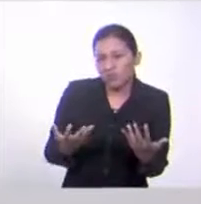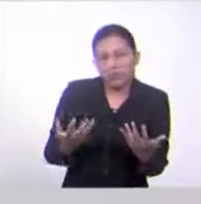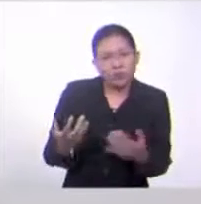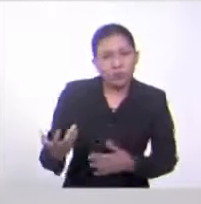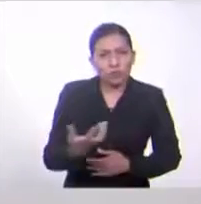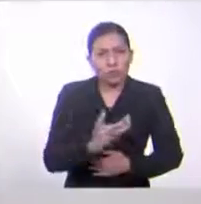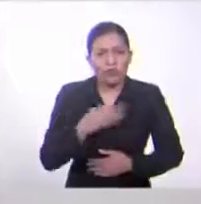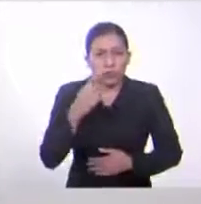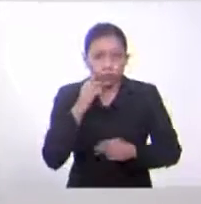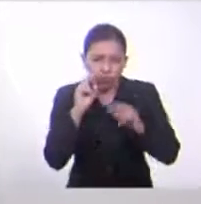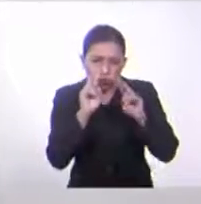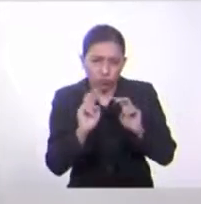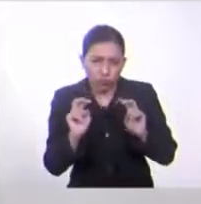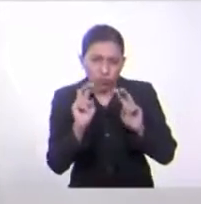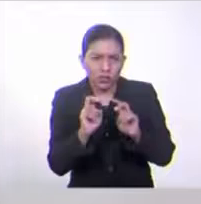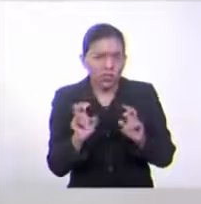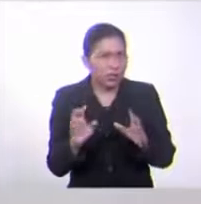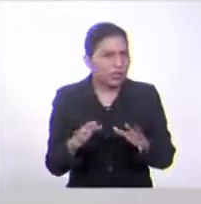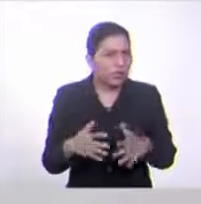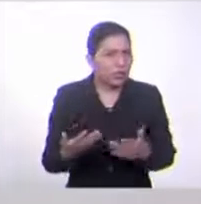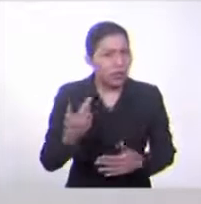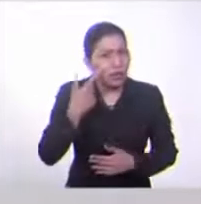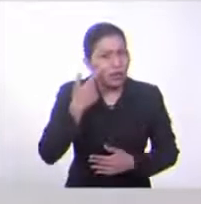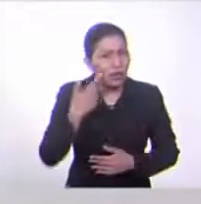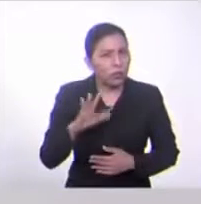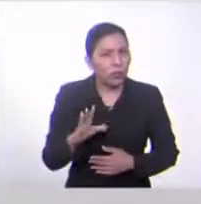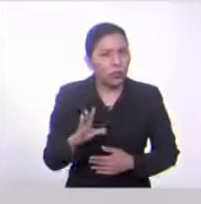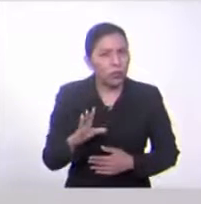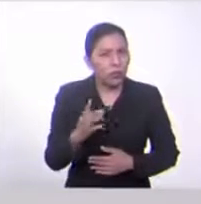verificar es si el ángulo